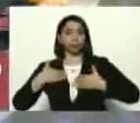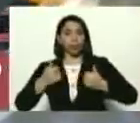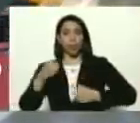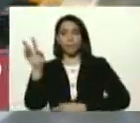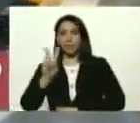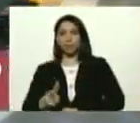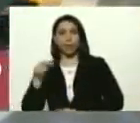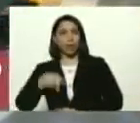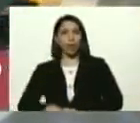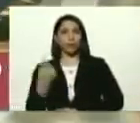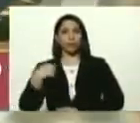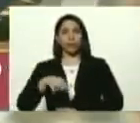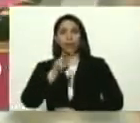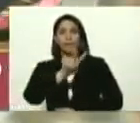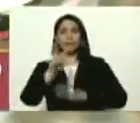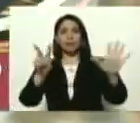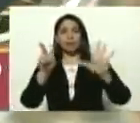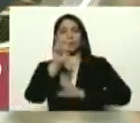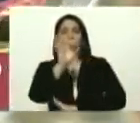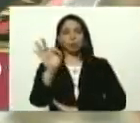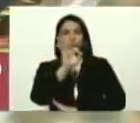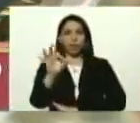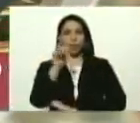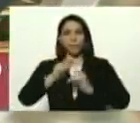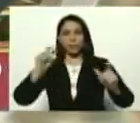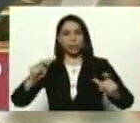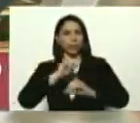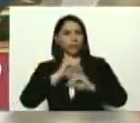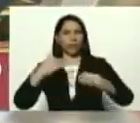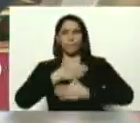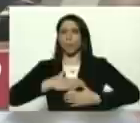tiene hoy 27% de pacientes recuperados,